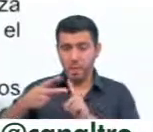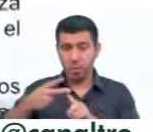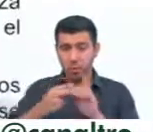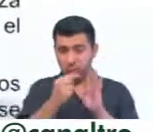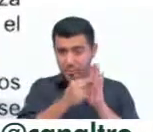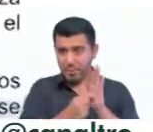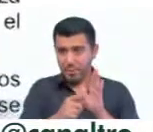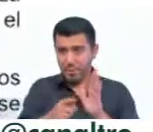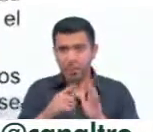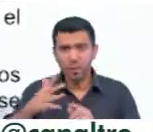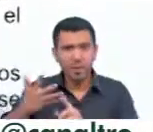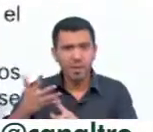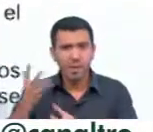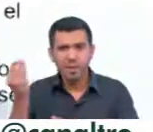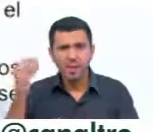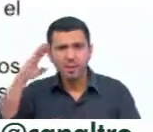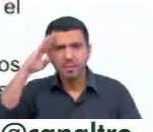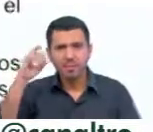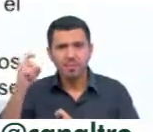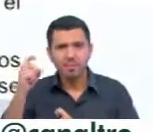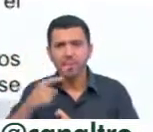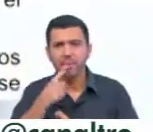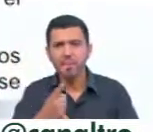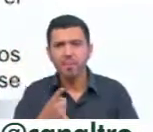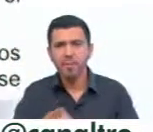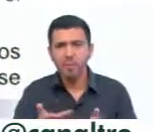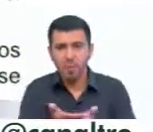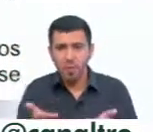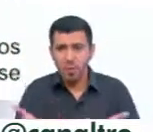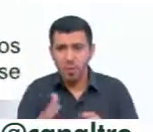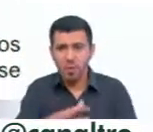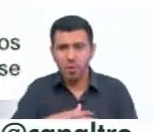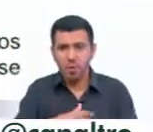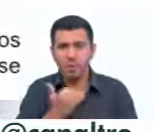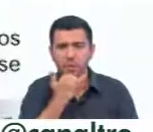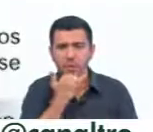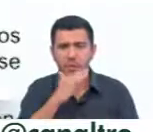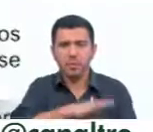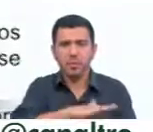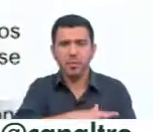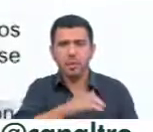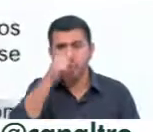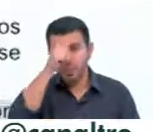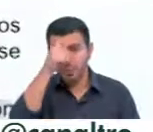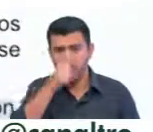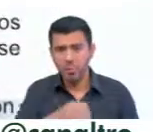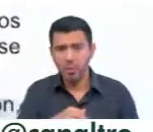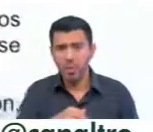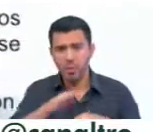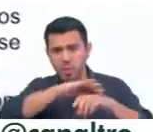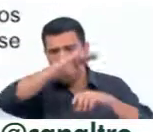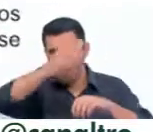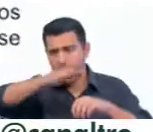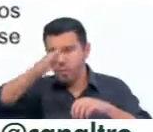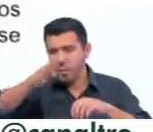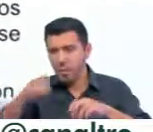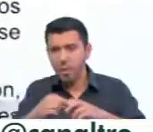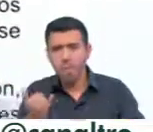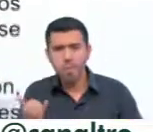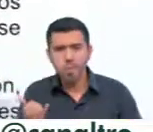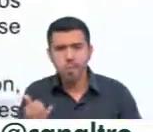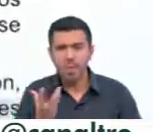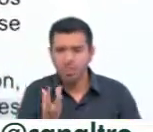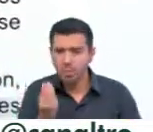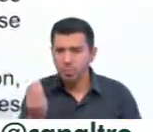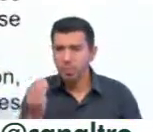comunicado de la quinta brigada comillas los hechos ocurrieron en la tarde de este domingo en área montañosa cuando tropas del ejército